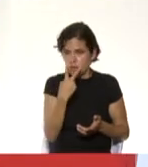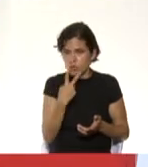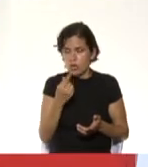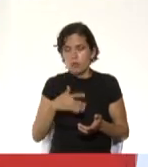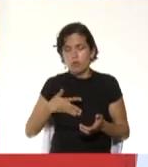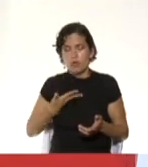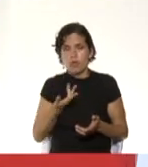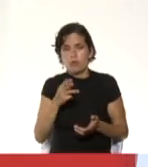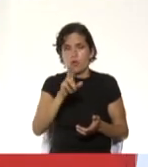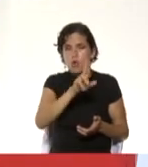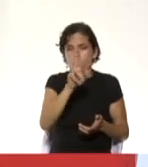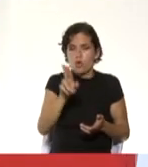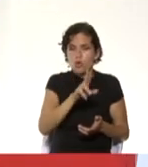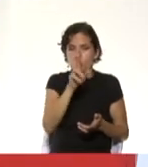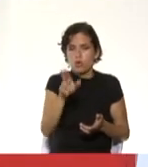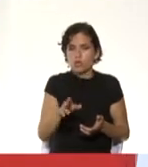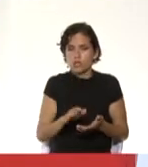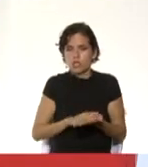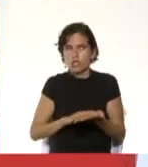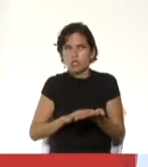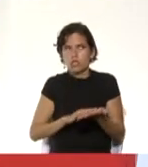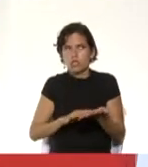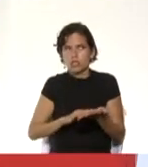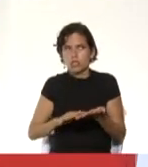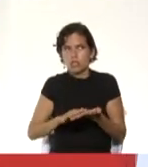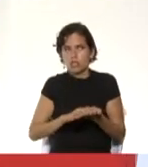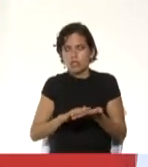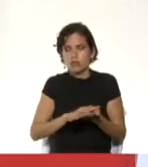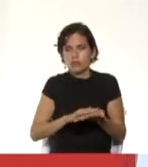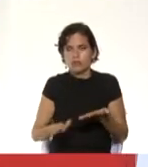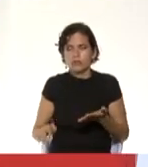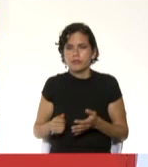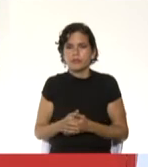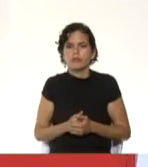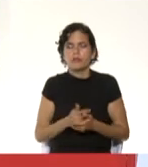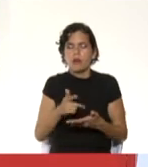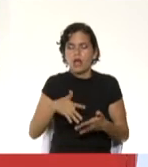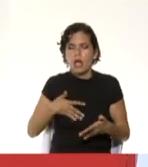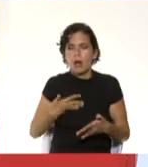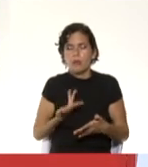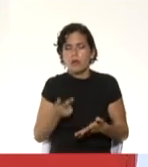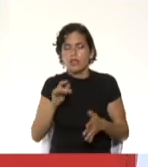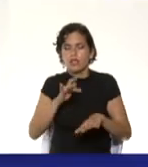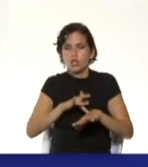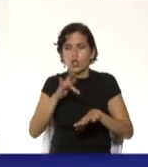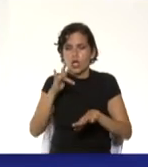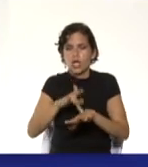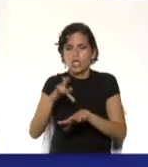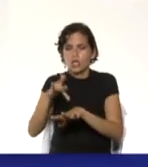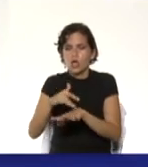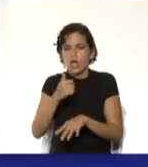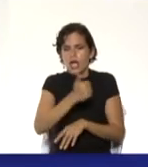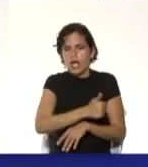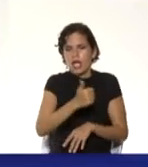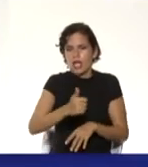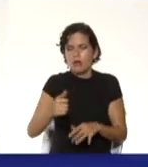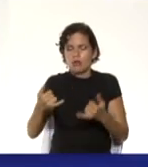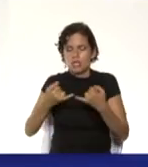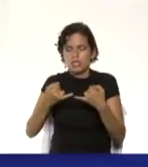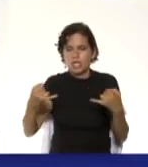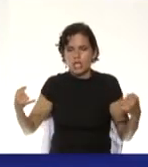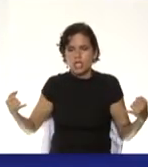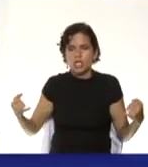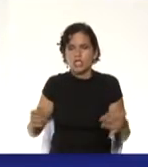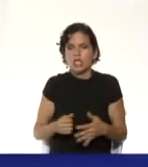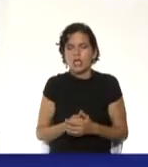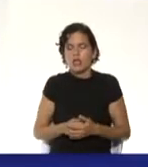utilizar el material en relieve, donde ellos a través del tacto van a poder ir tocando cada una de esas líneas que va a separar